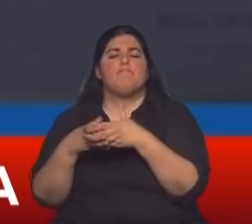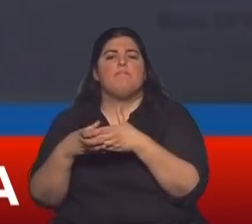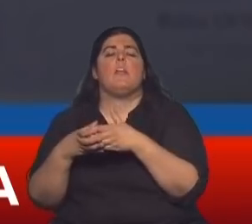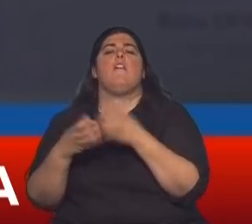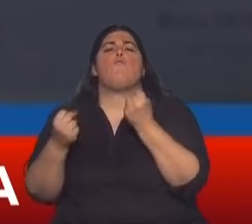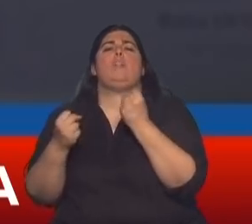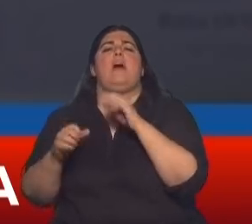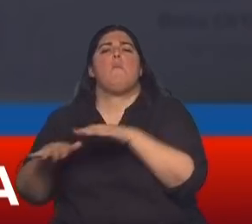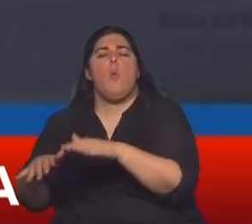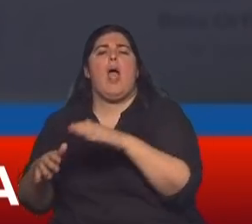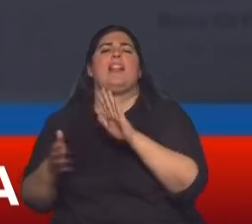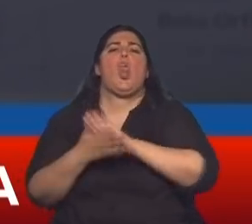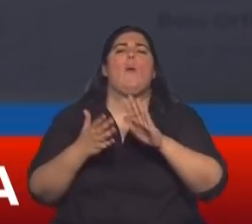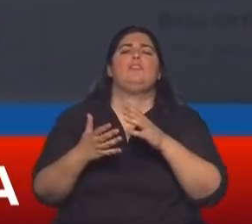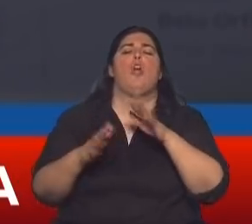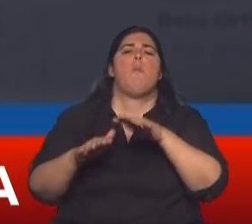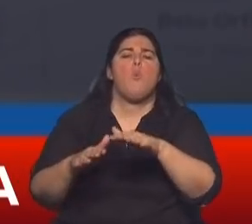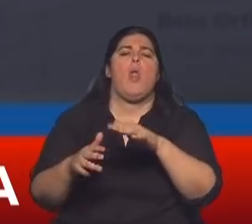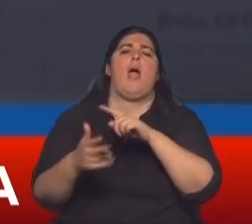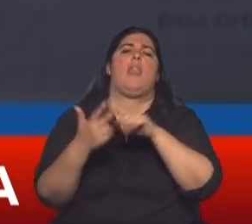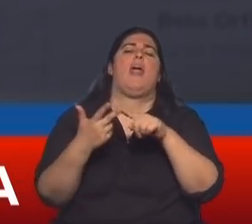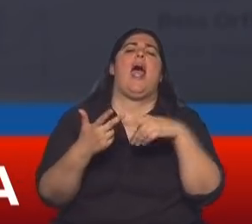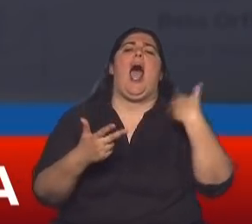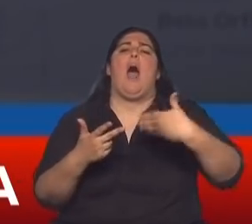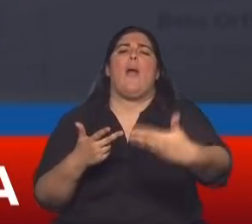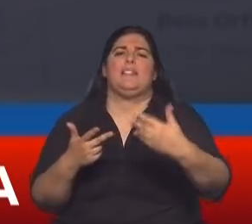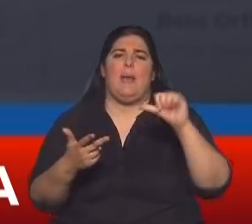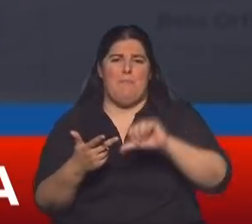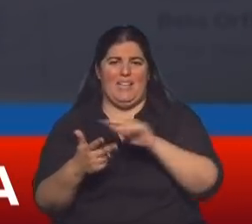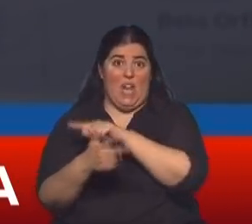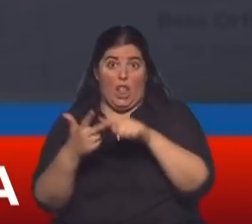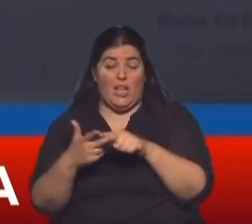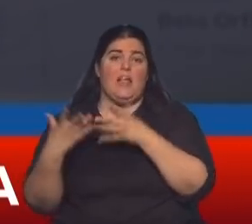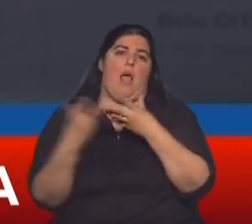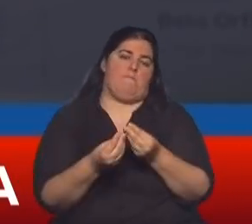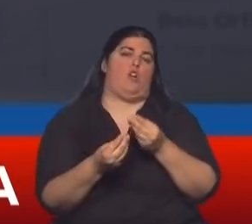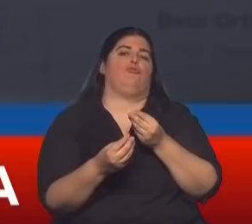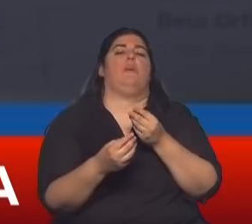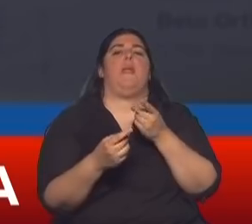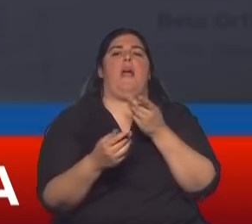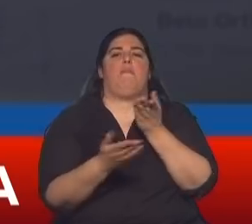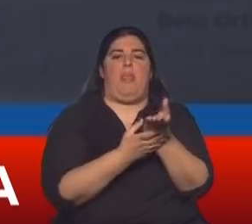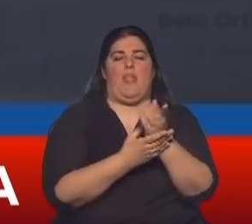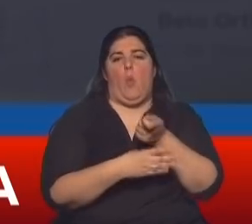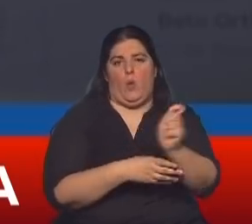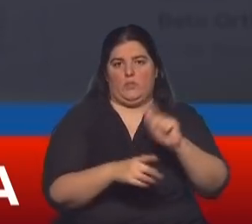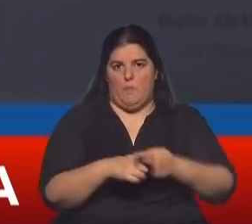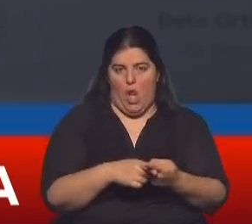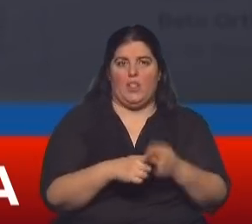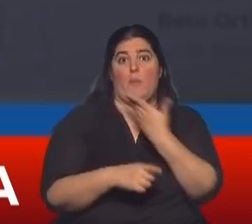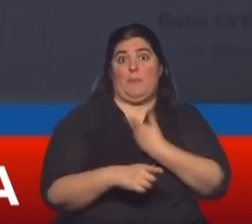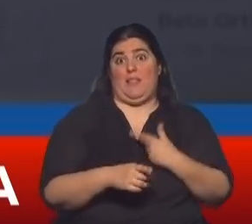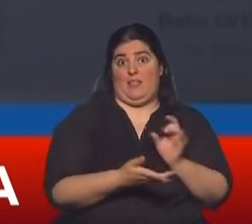y Renovación Popular son las bancadas que sustentan este pedido de moción de vacancia presidencial que va a